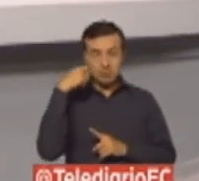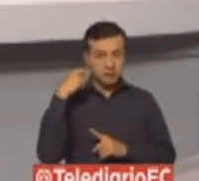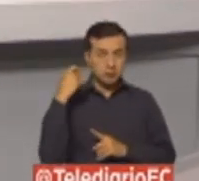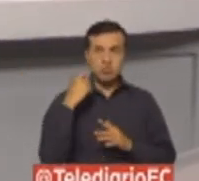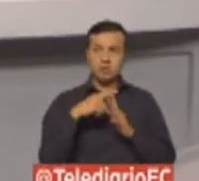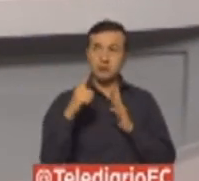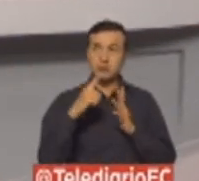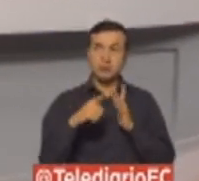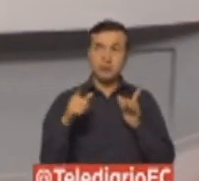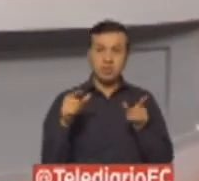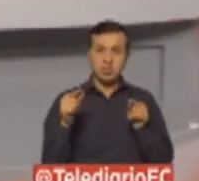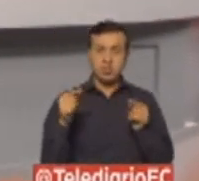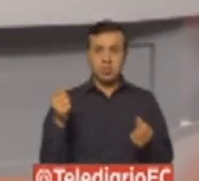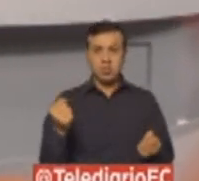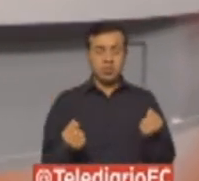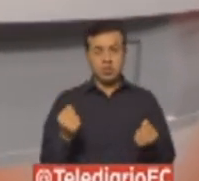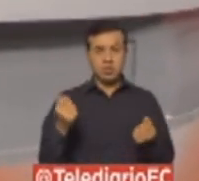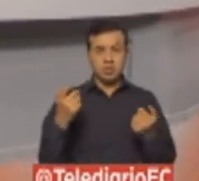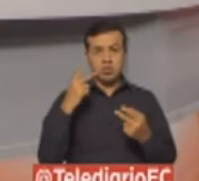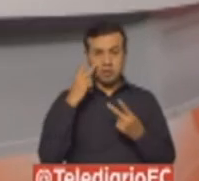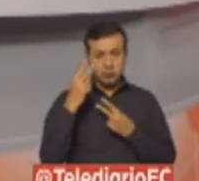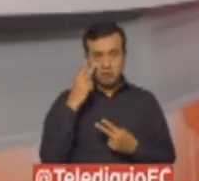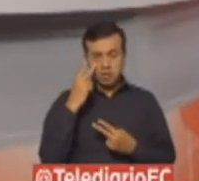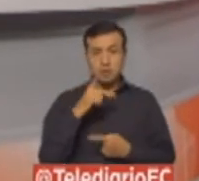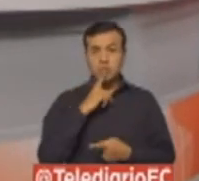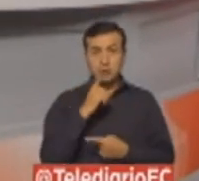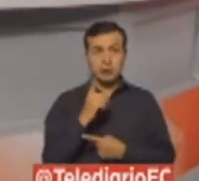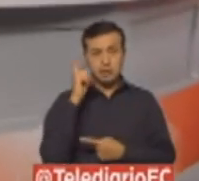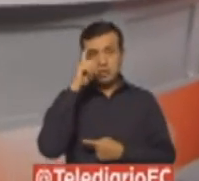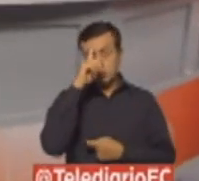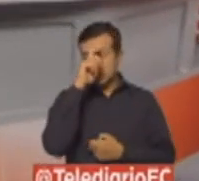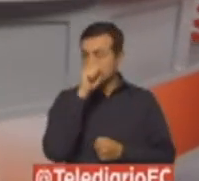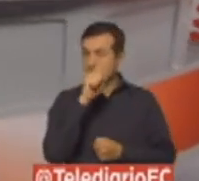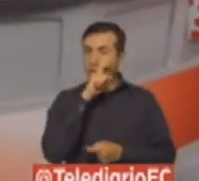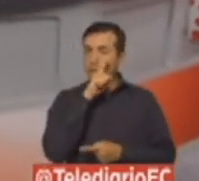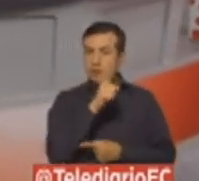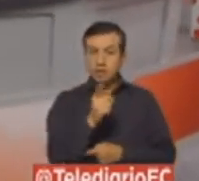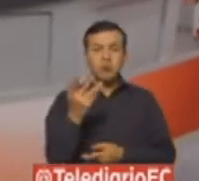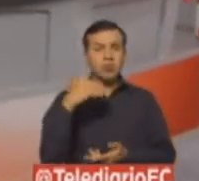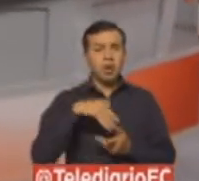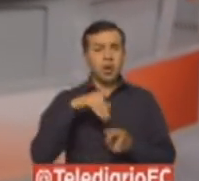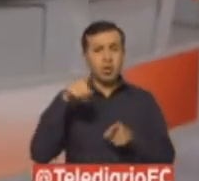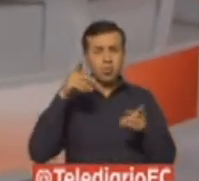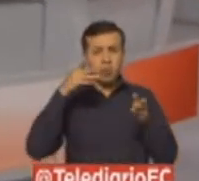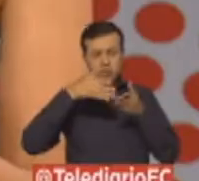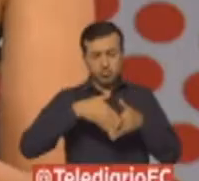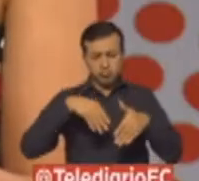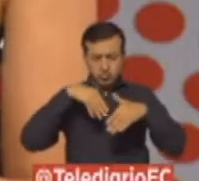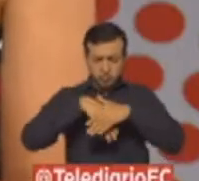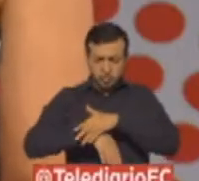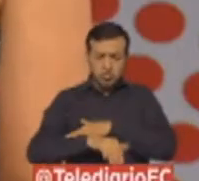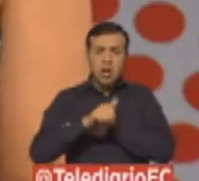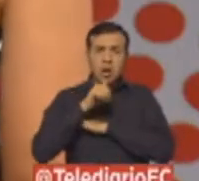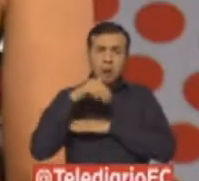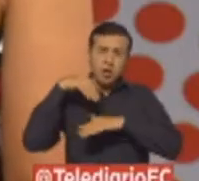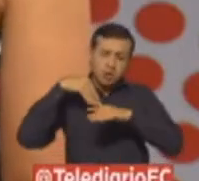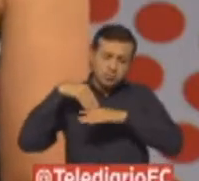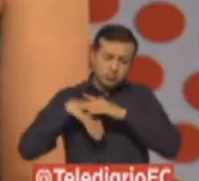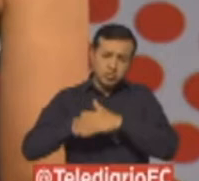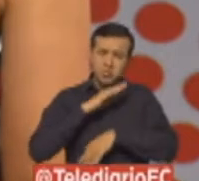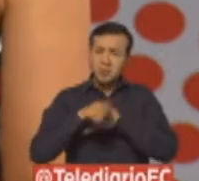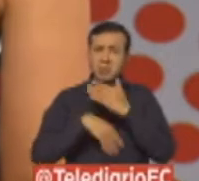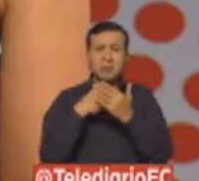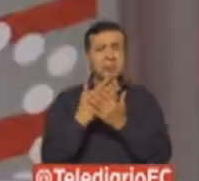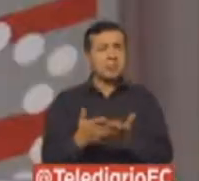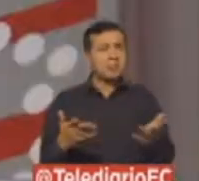encuentran baterías de autos hemos visto lo duro que resulta que tienen que meterse buzos para sacar del fondo del océano todo